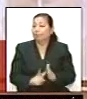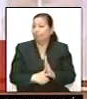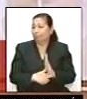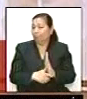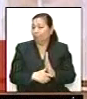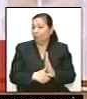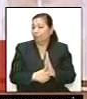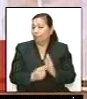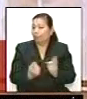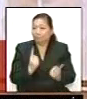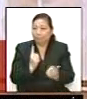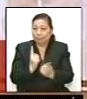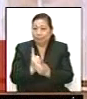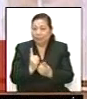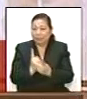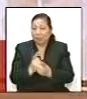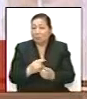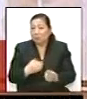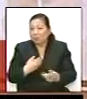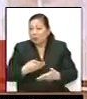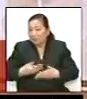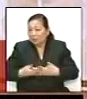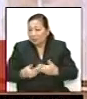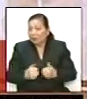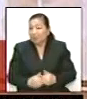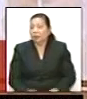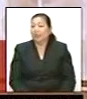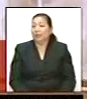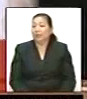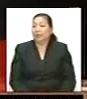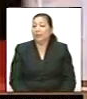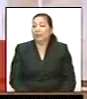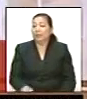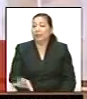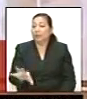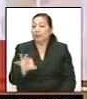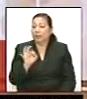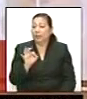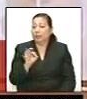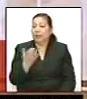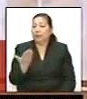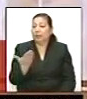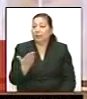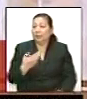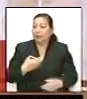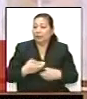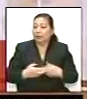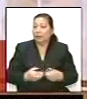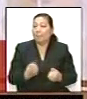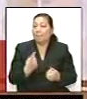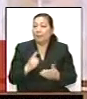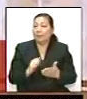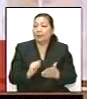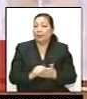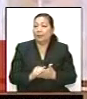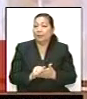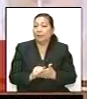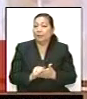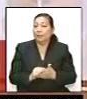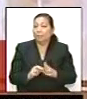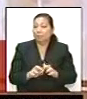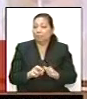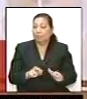que se convierta en asociado, Ecuador estaría en condiciones de solicitar el procedimiento para ser miembro